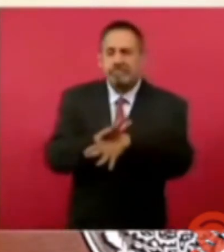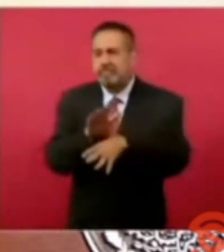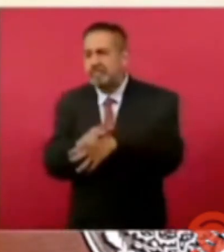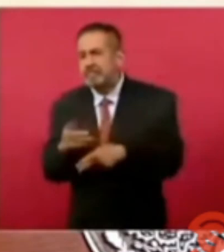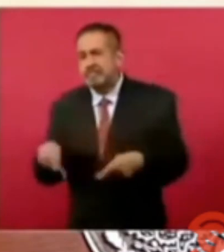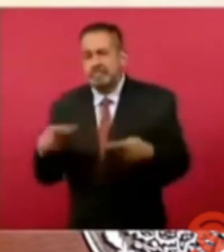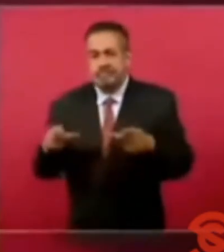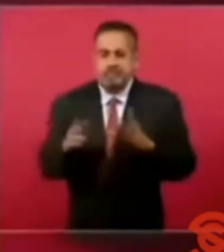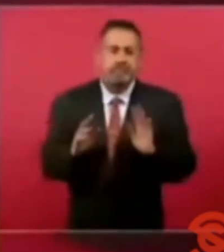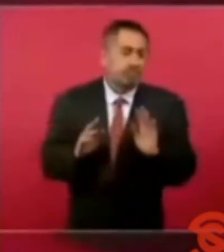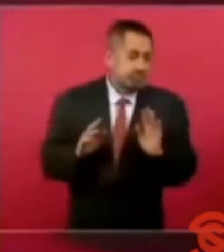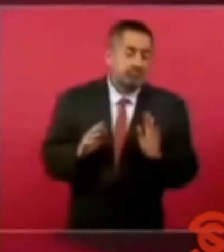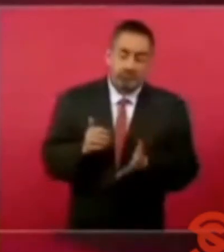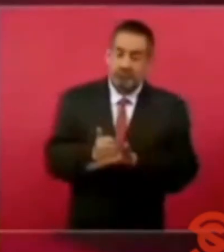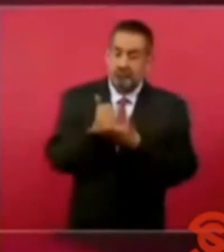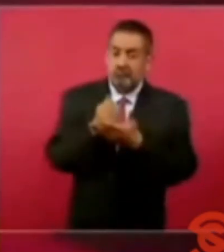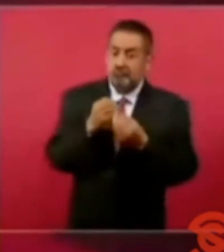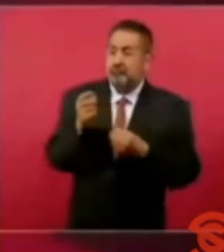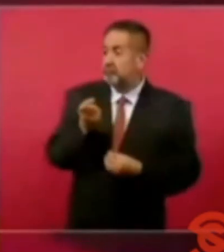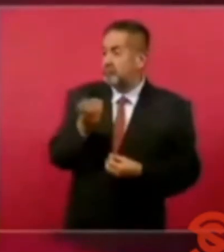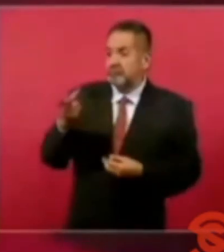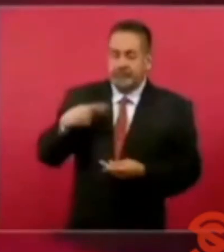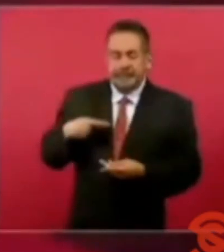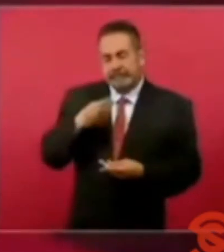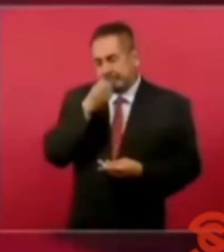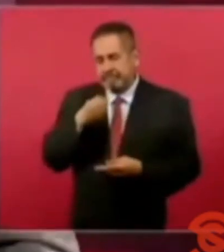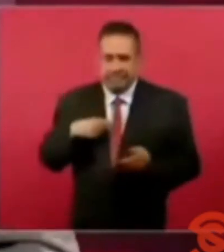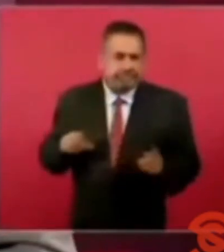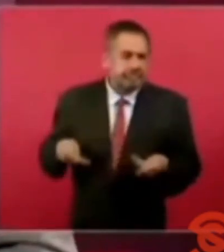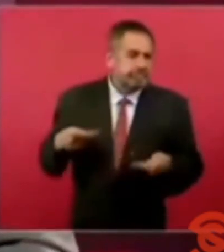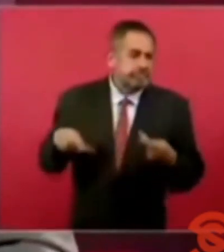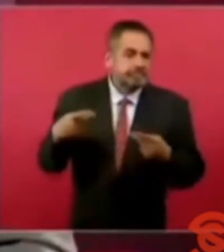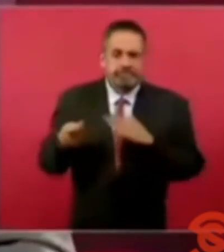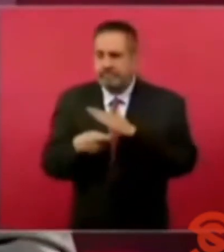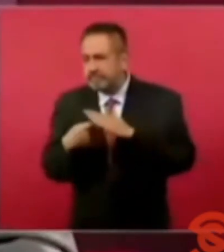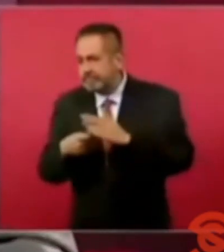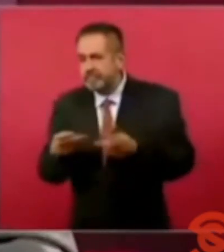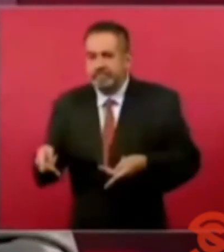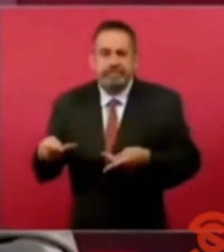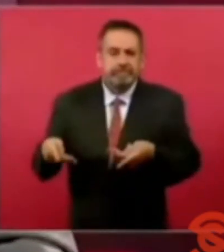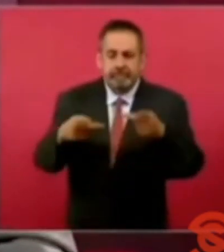que eso ayudó mucho a que no estallara